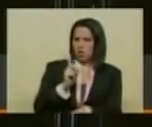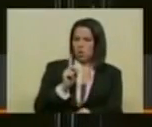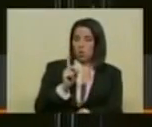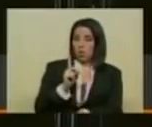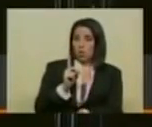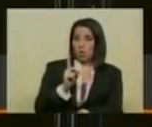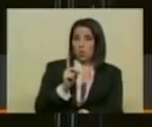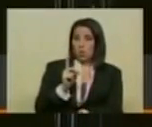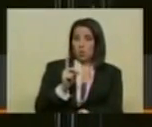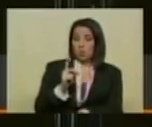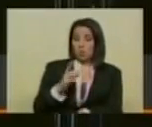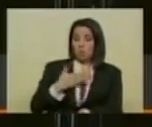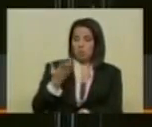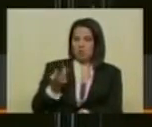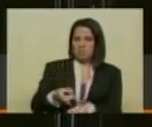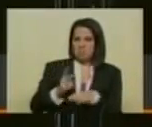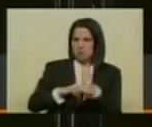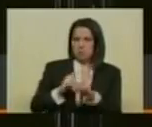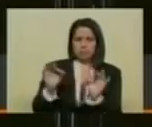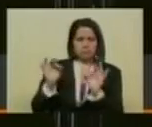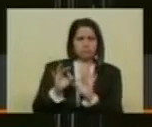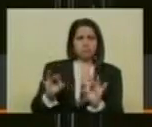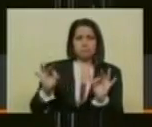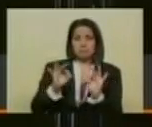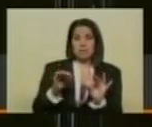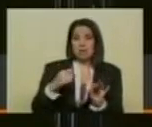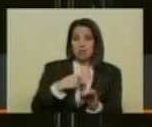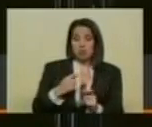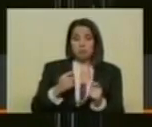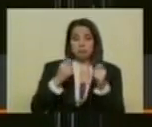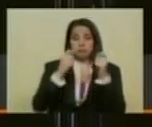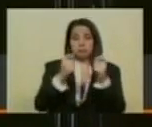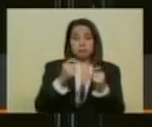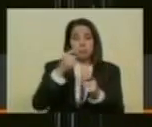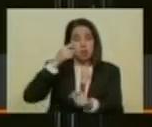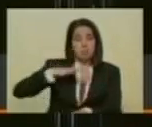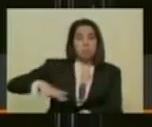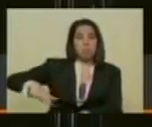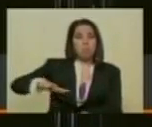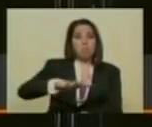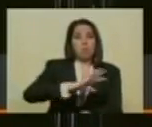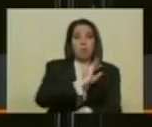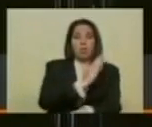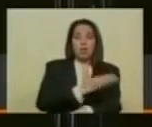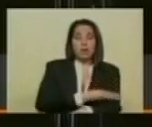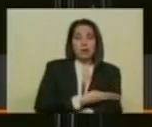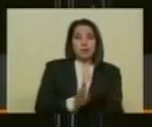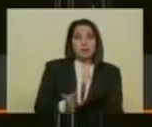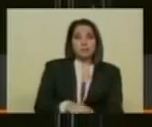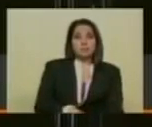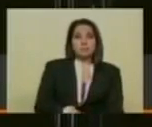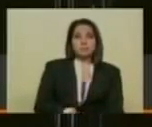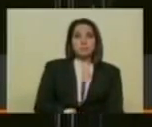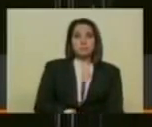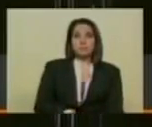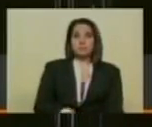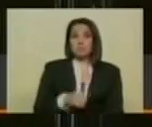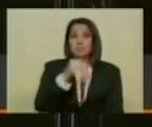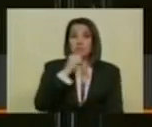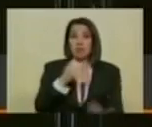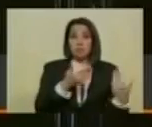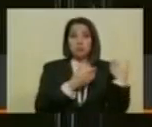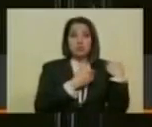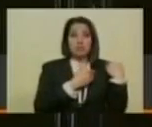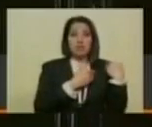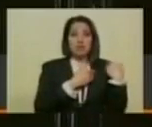nada puede ser peor. Y además le estoy entregando el poder a su dueño, y ese poder el dueño lo